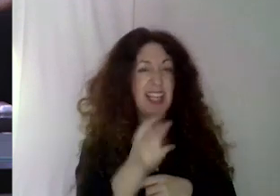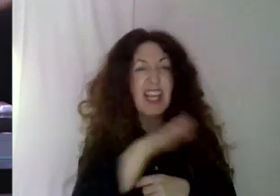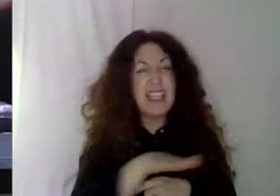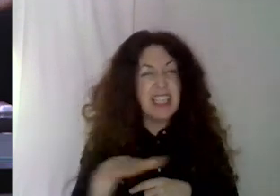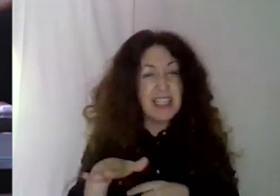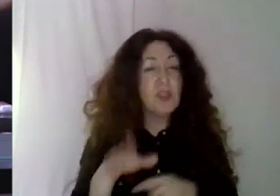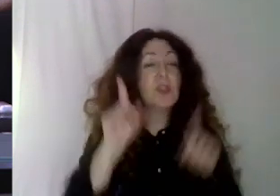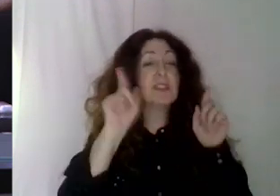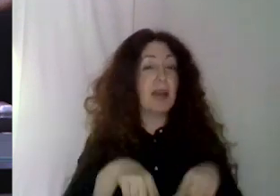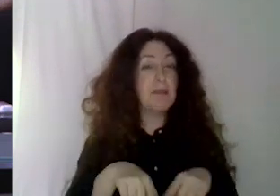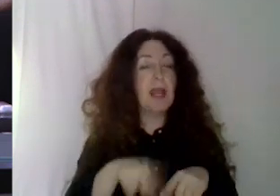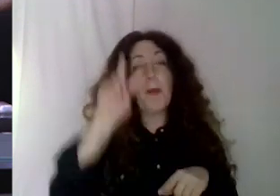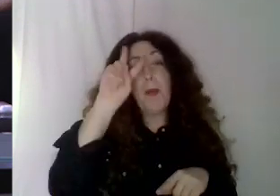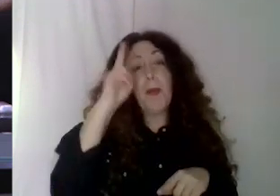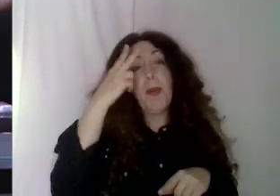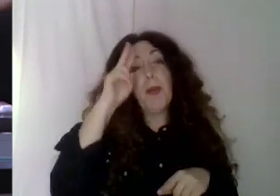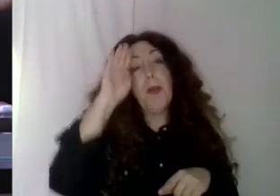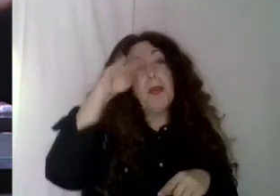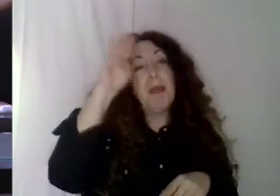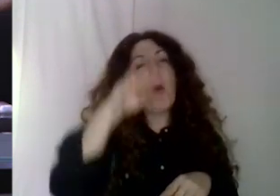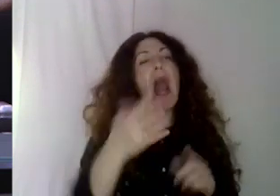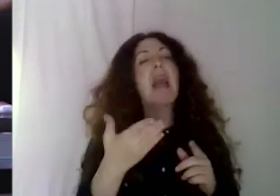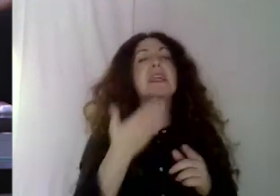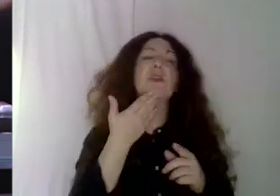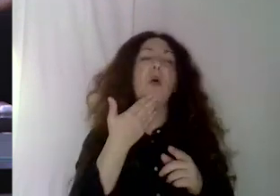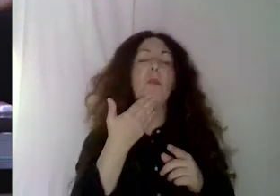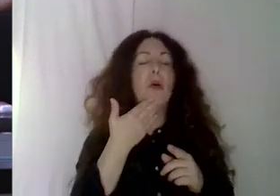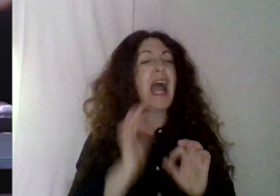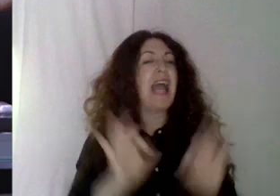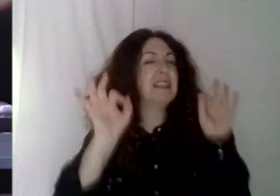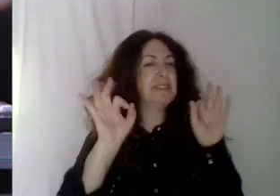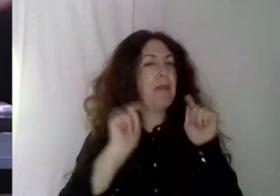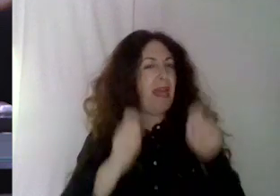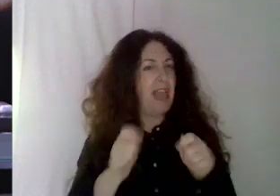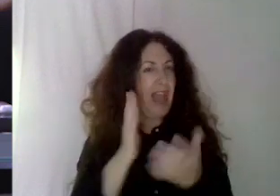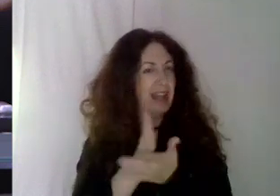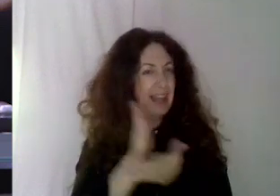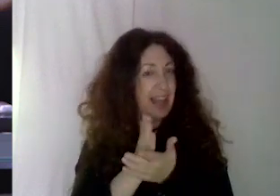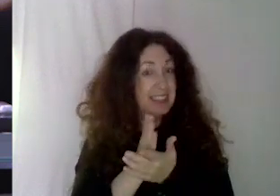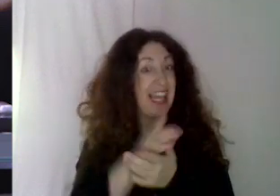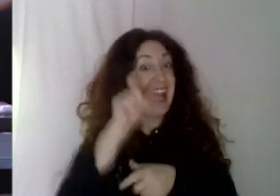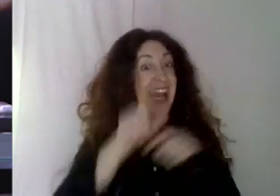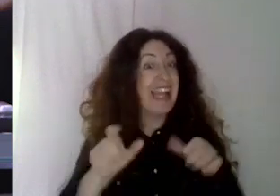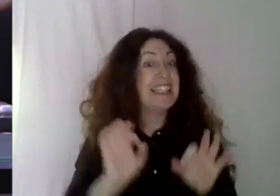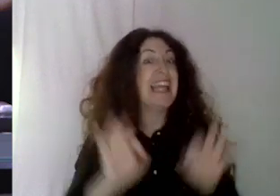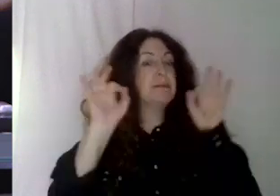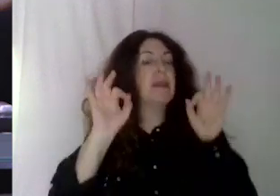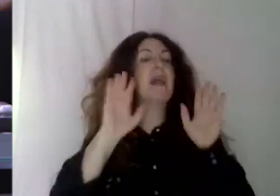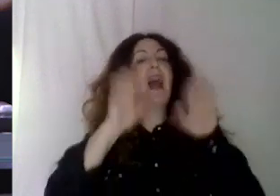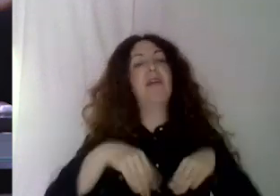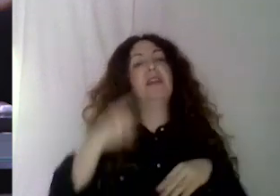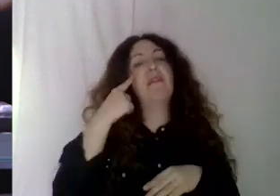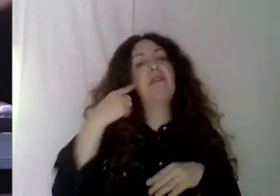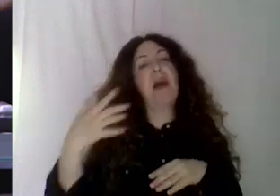genios o personas especialmente extraordinarias son capaces de resolver con esta dialéctica interna del doble